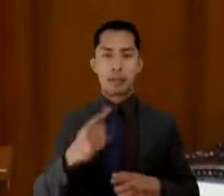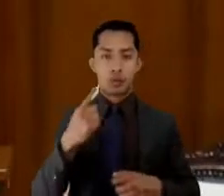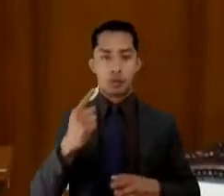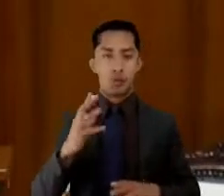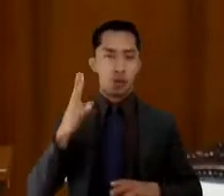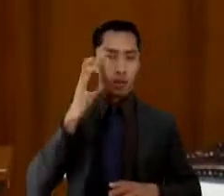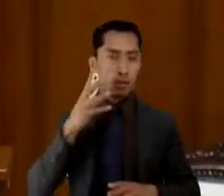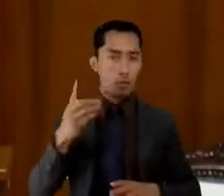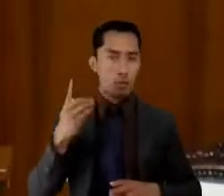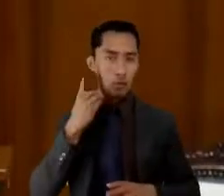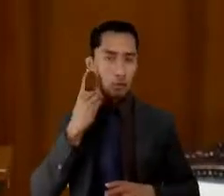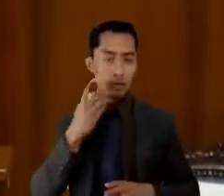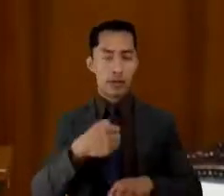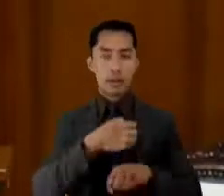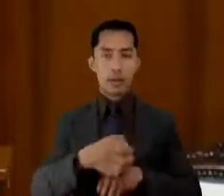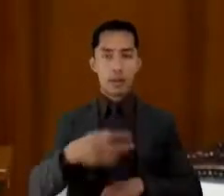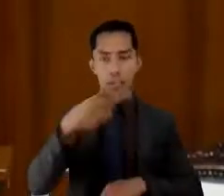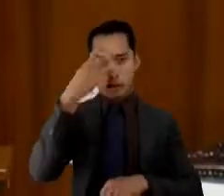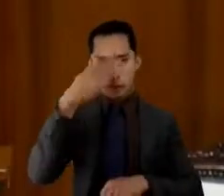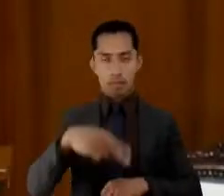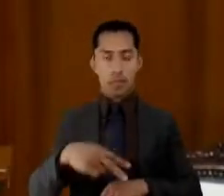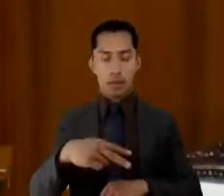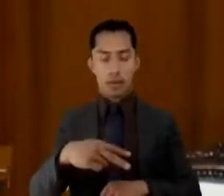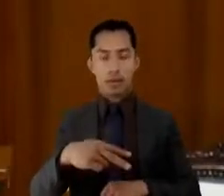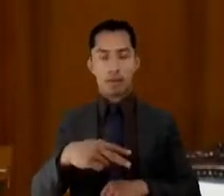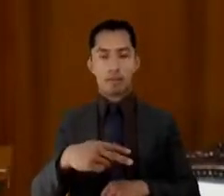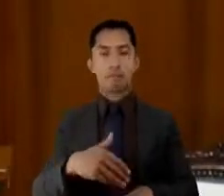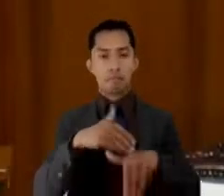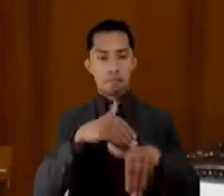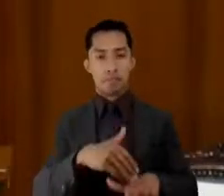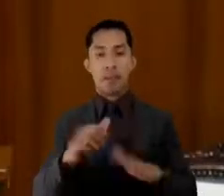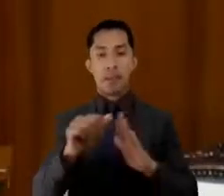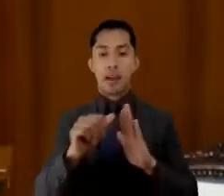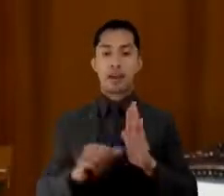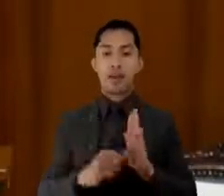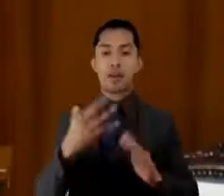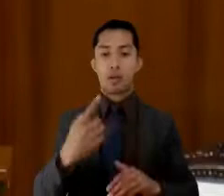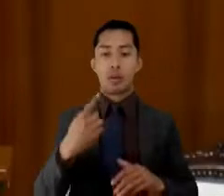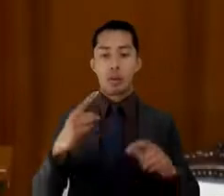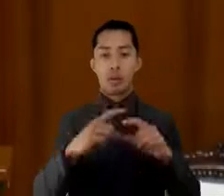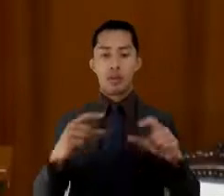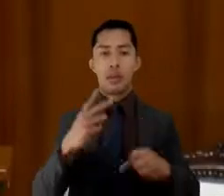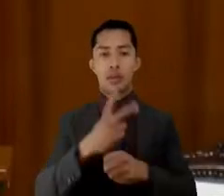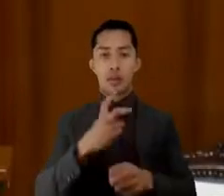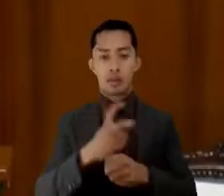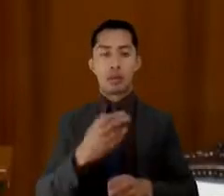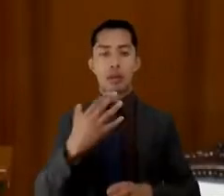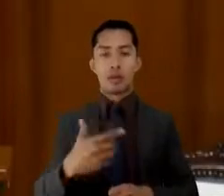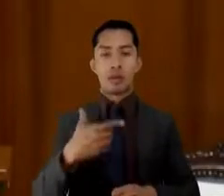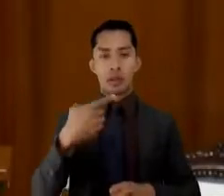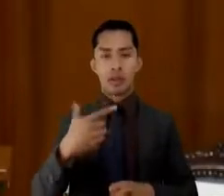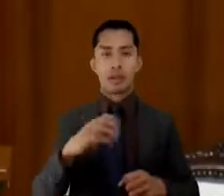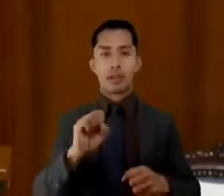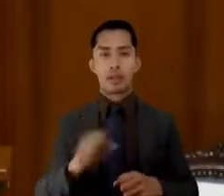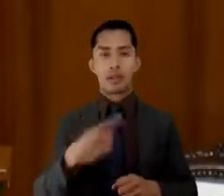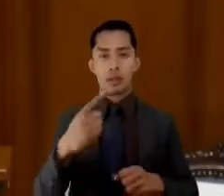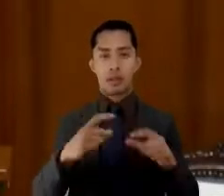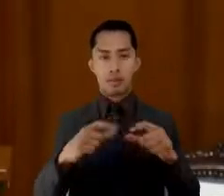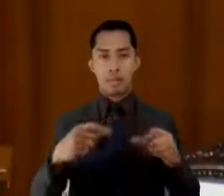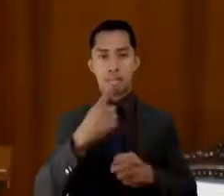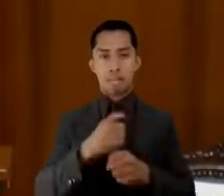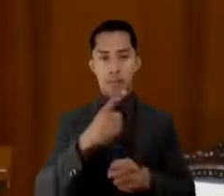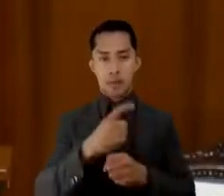Legislatura del Estado de México, con fundamento en los artículos 51, fracción segunda, 57 y 61, fracción